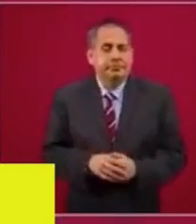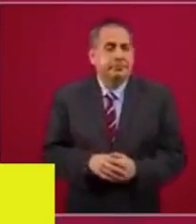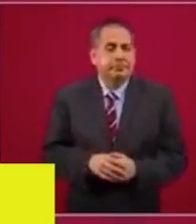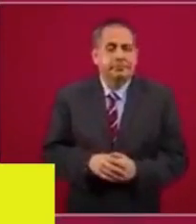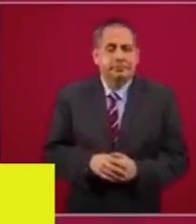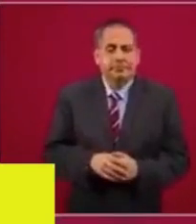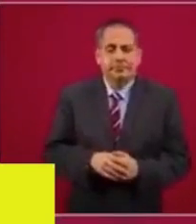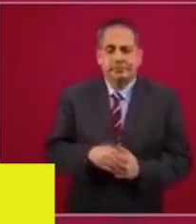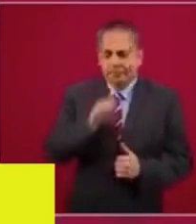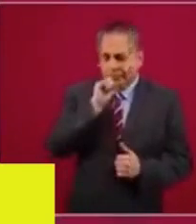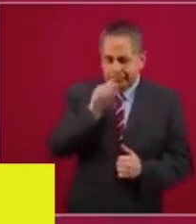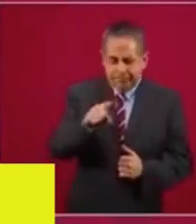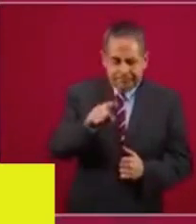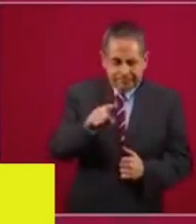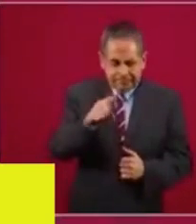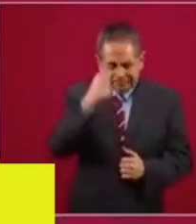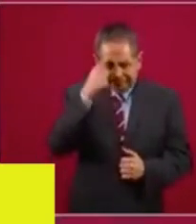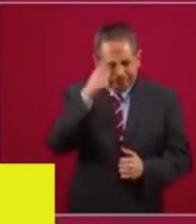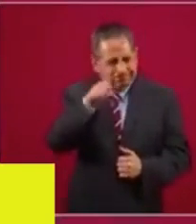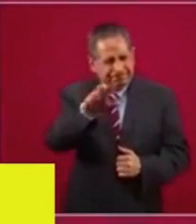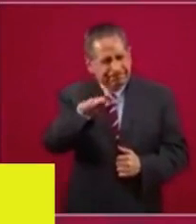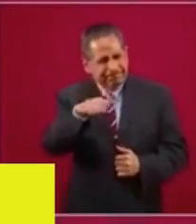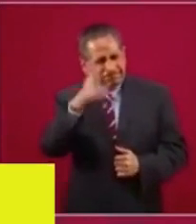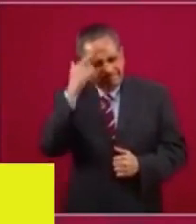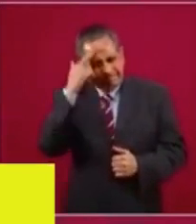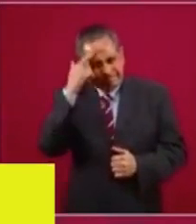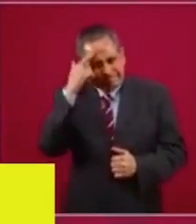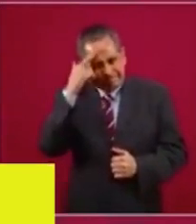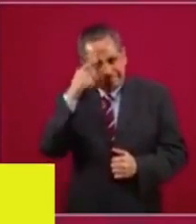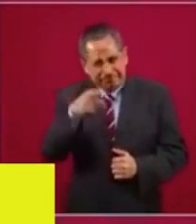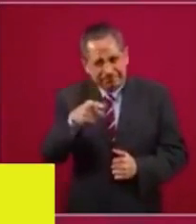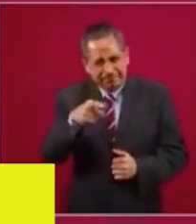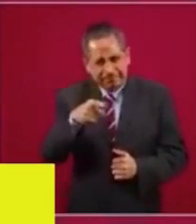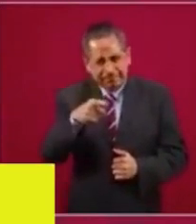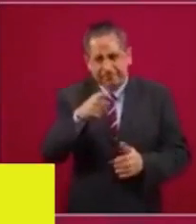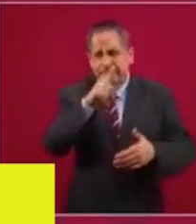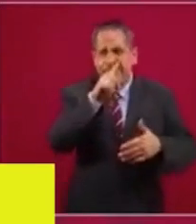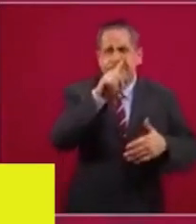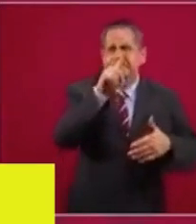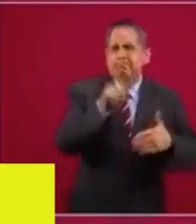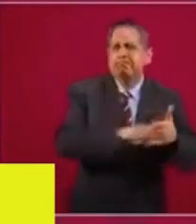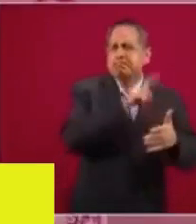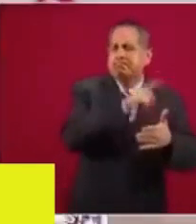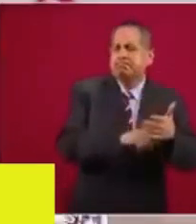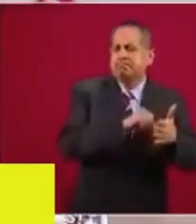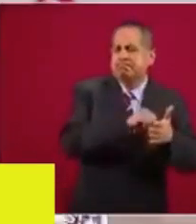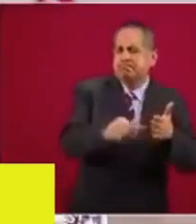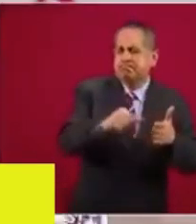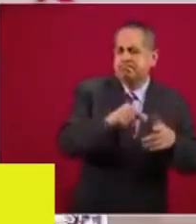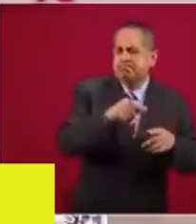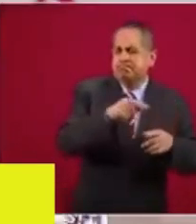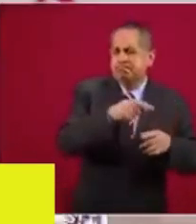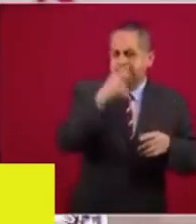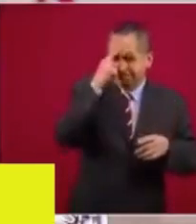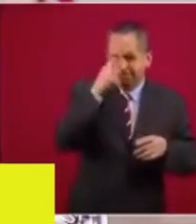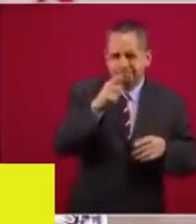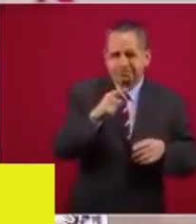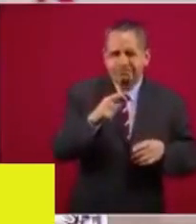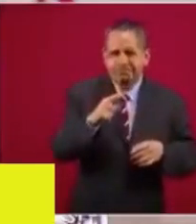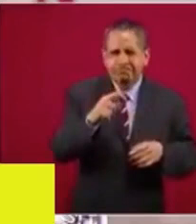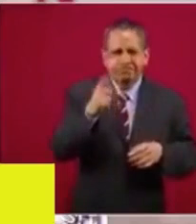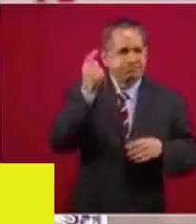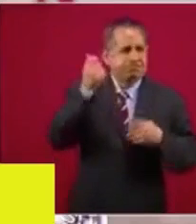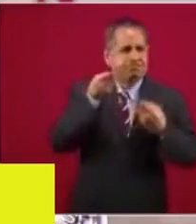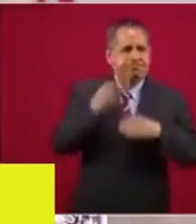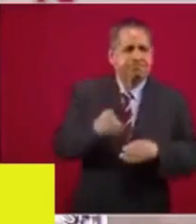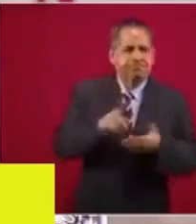la extinción de los. La cancelación de los fideicomisos, de los